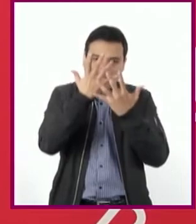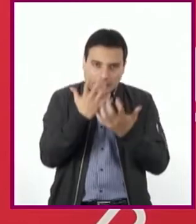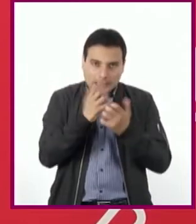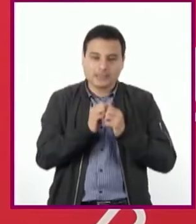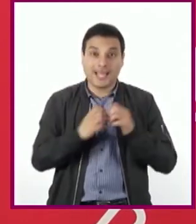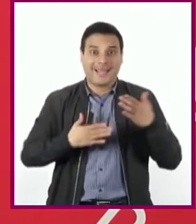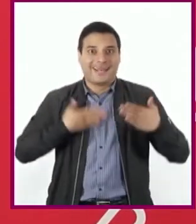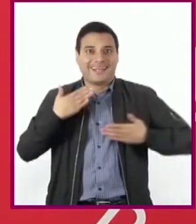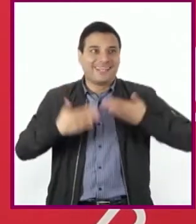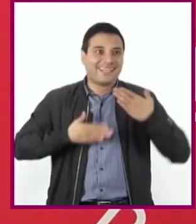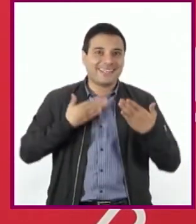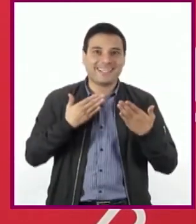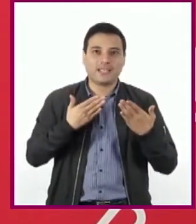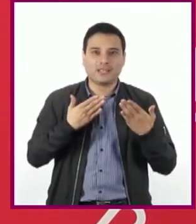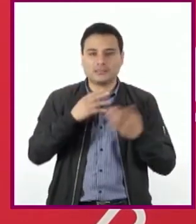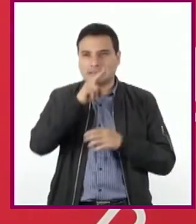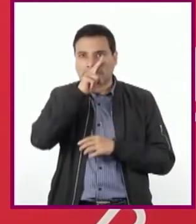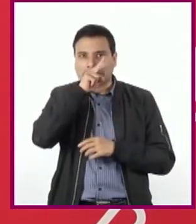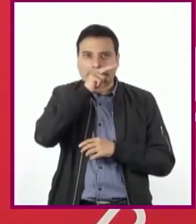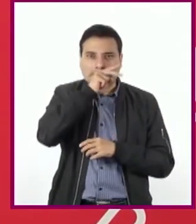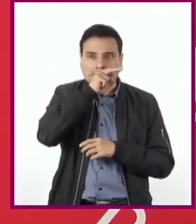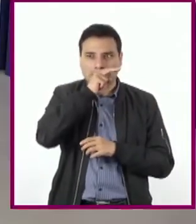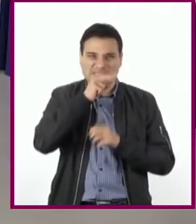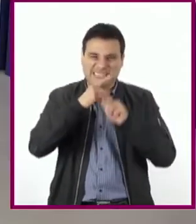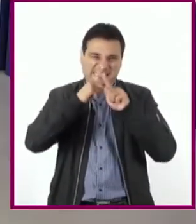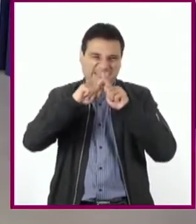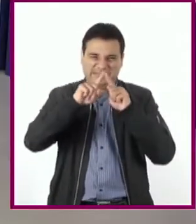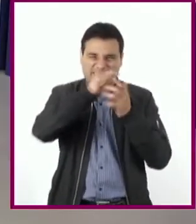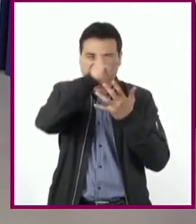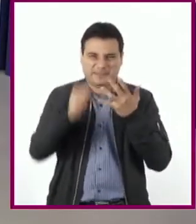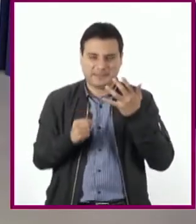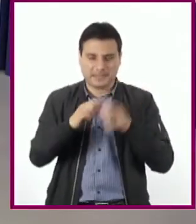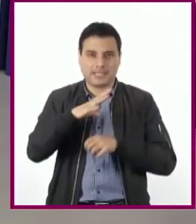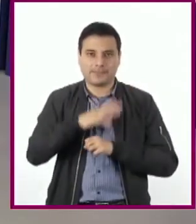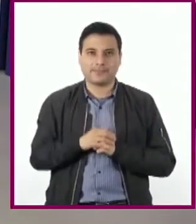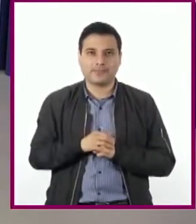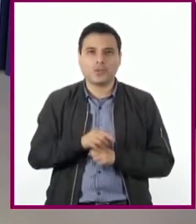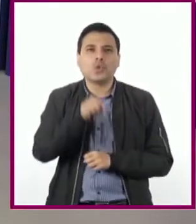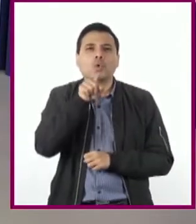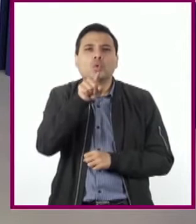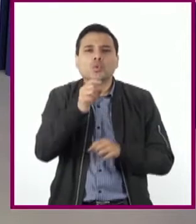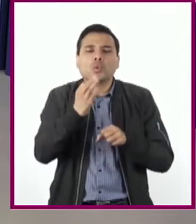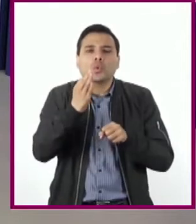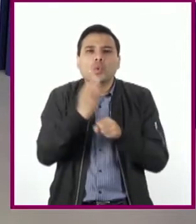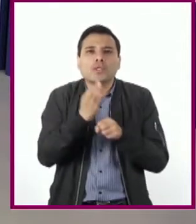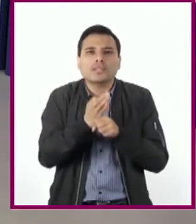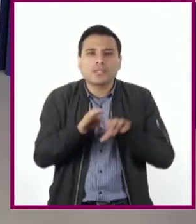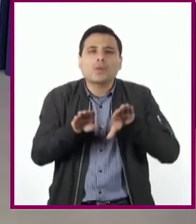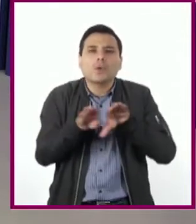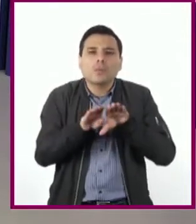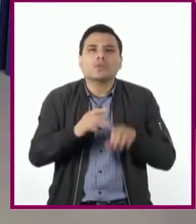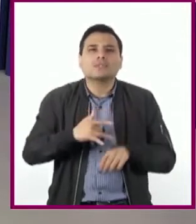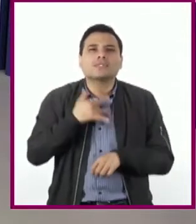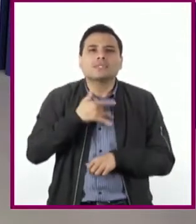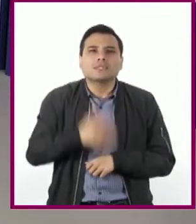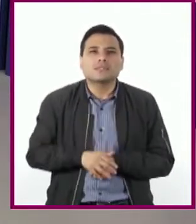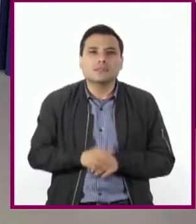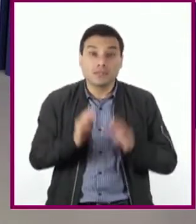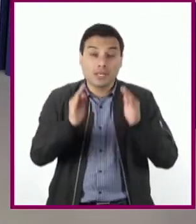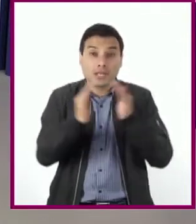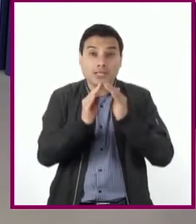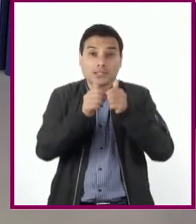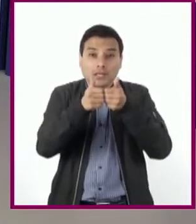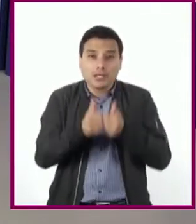angustiados o tranquilos, entre muchas más. ¿Cuál es su estado de ánimo en esta cuarentena? ¿Sus emociones también son